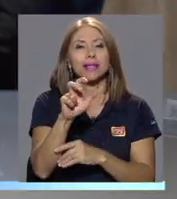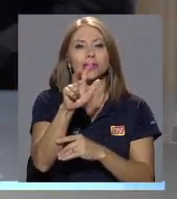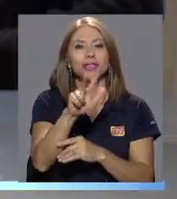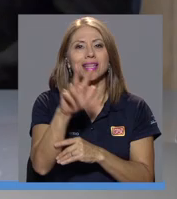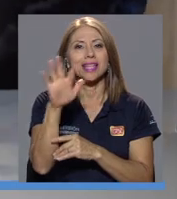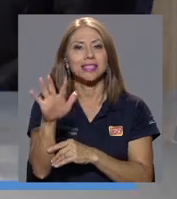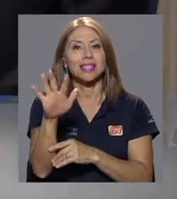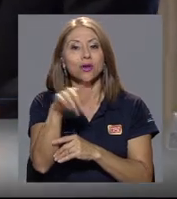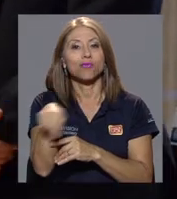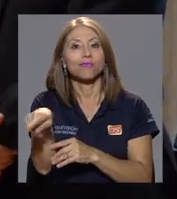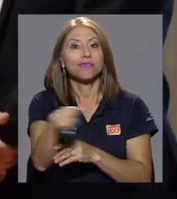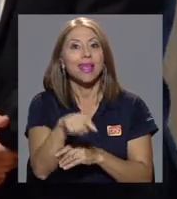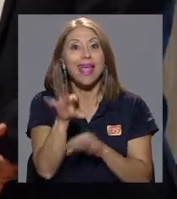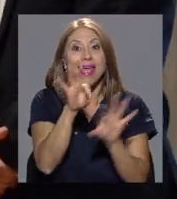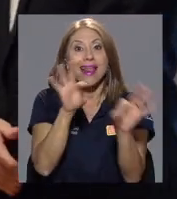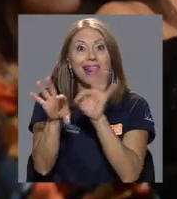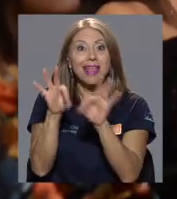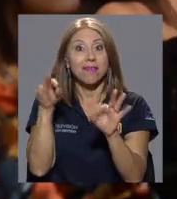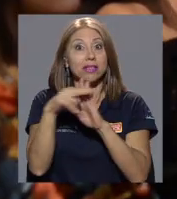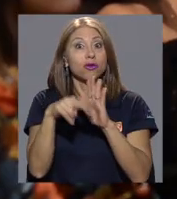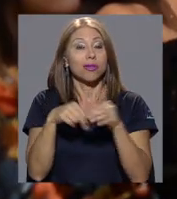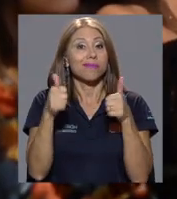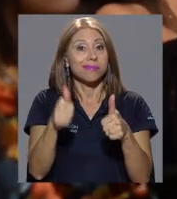de los cuales resultaron elegibles